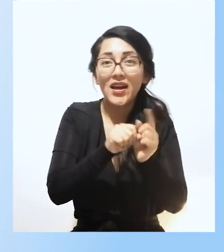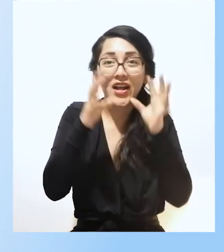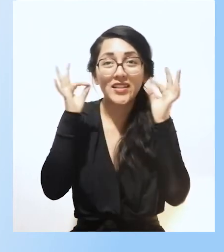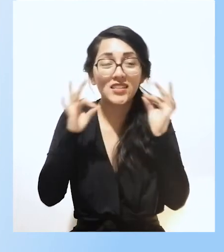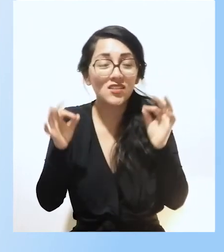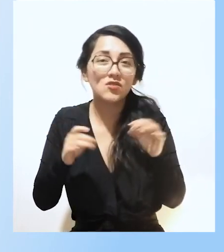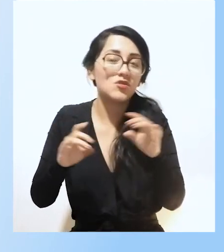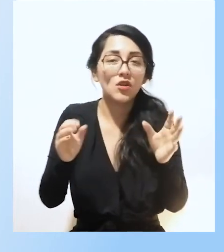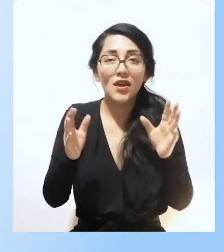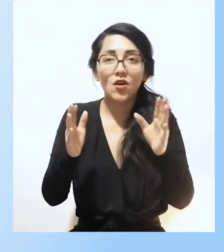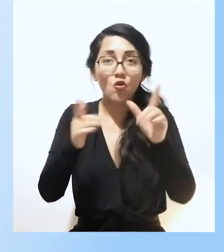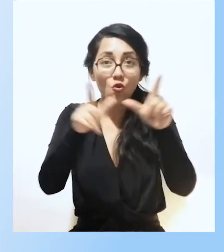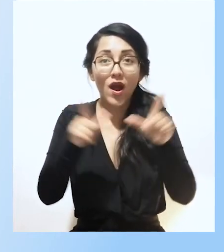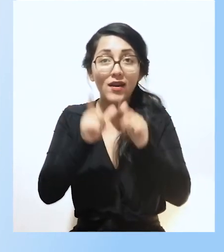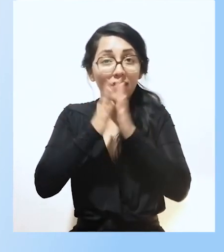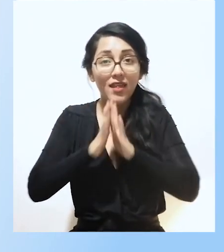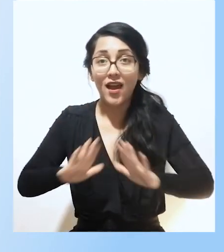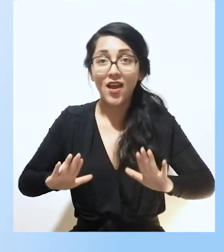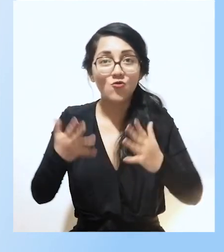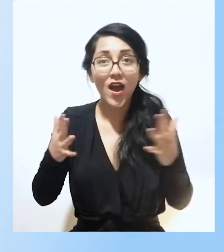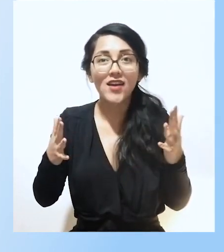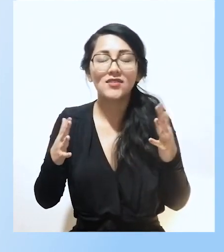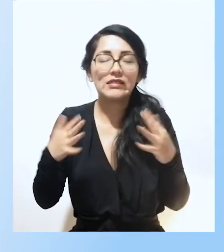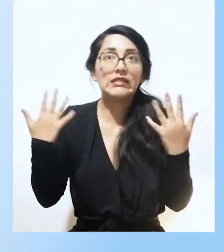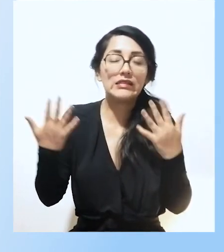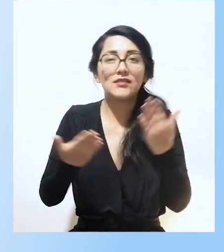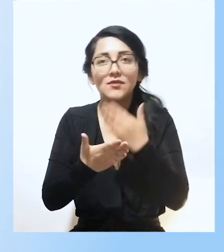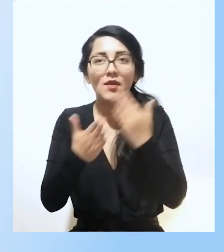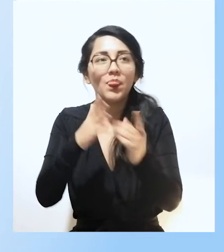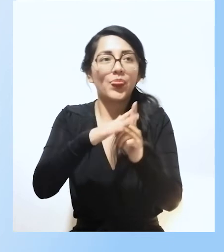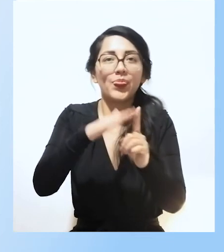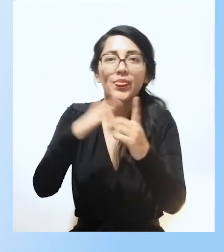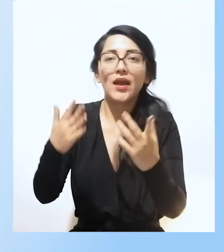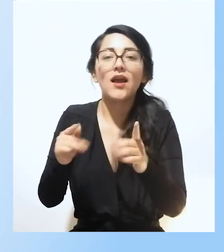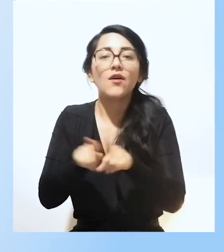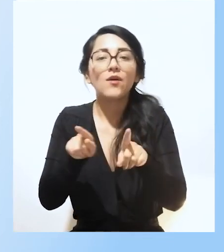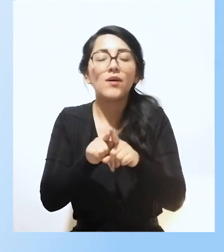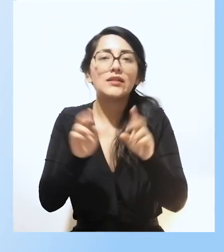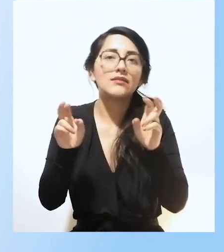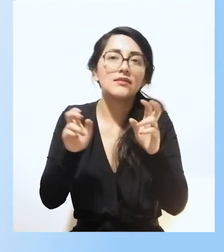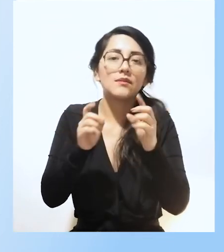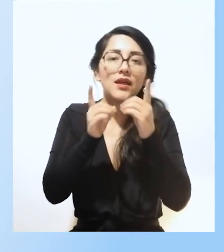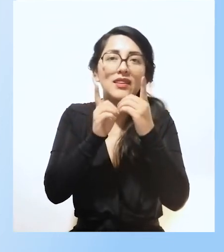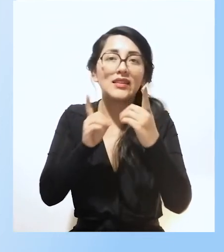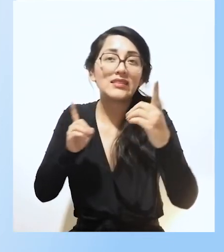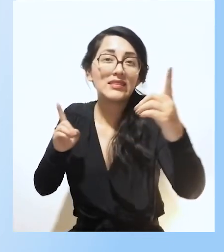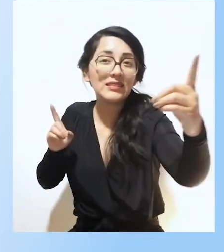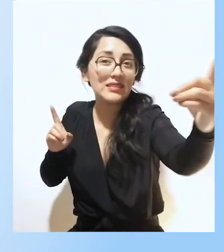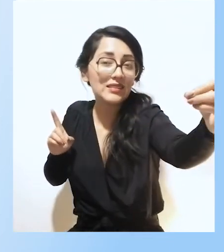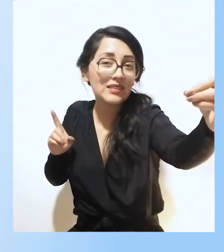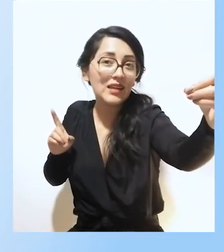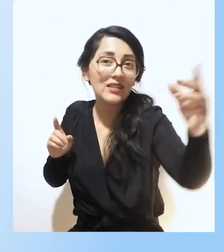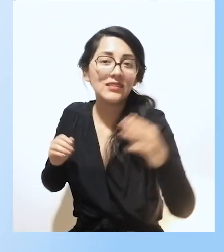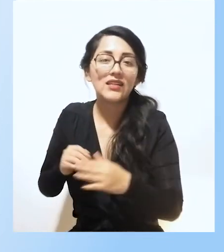priori sea ya algo a considerar, ¿no? La distancia desde el lugar de trabajo al hogar